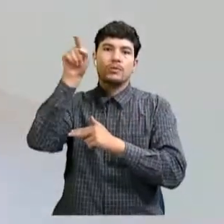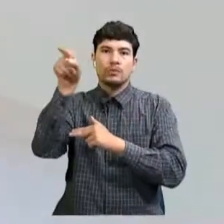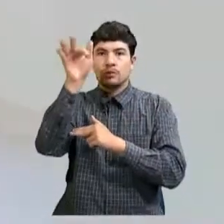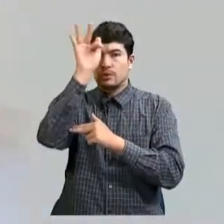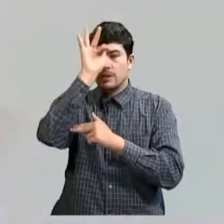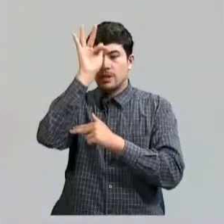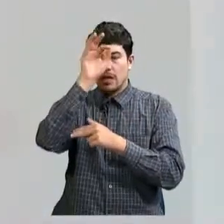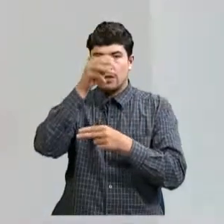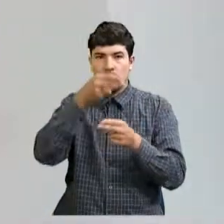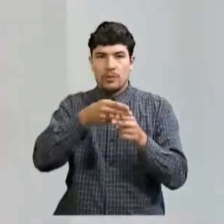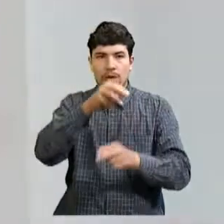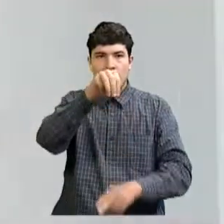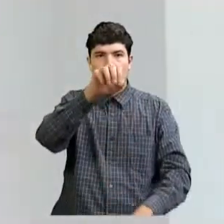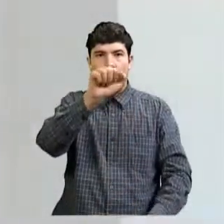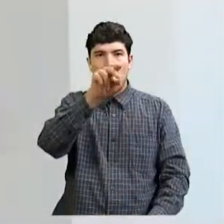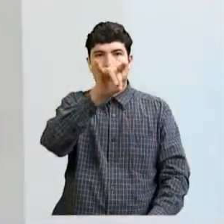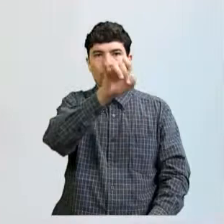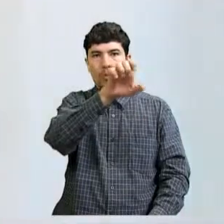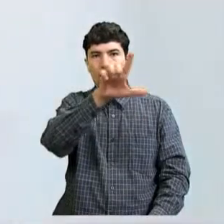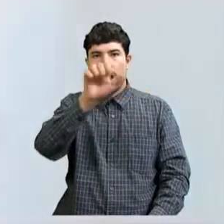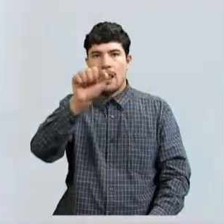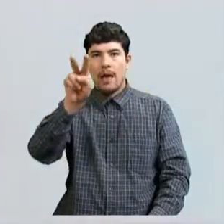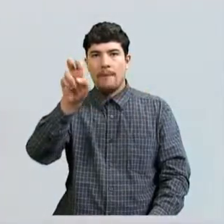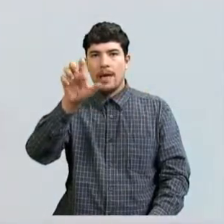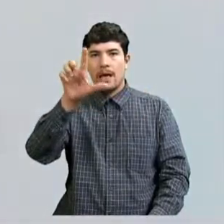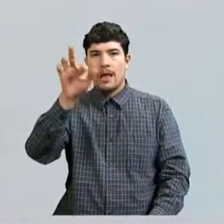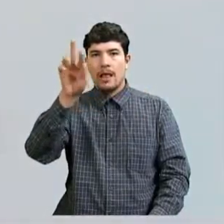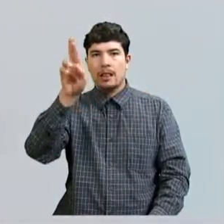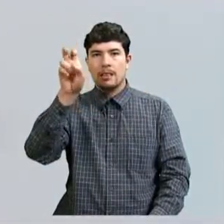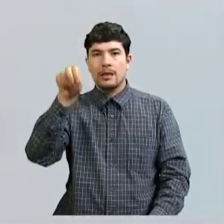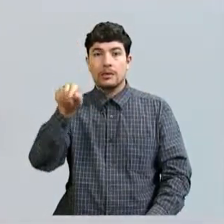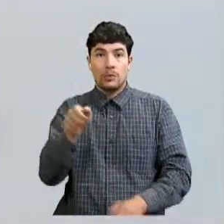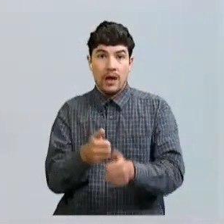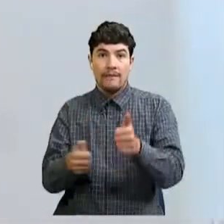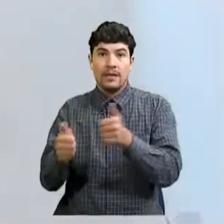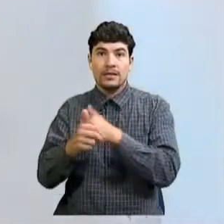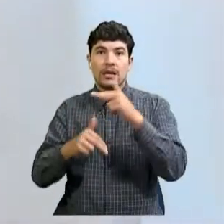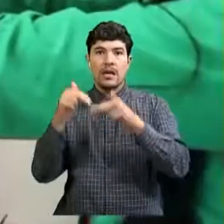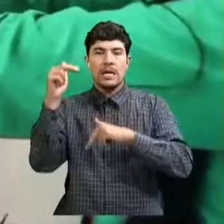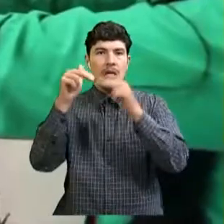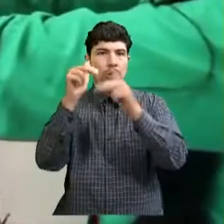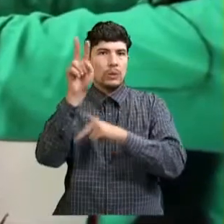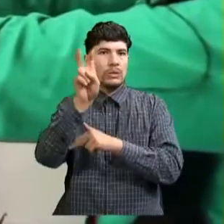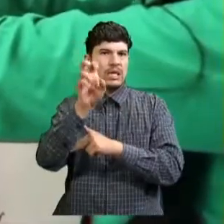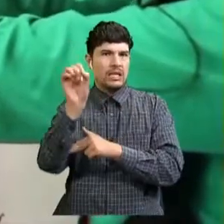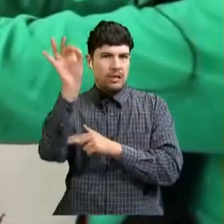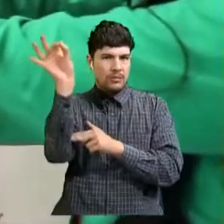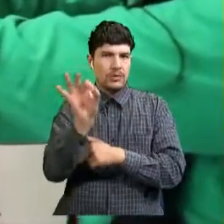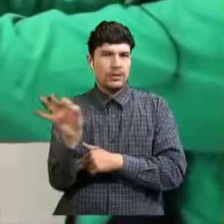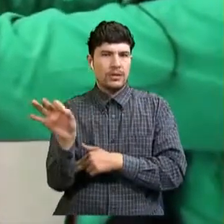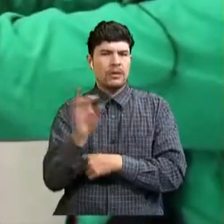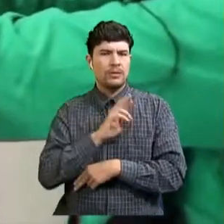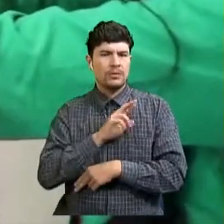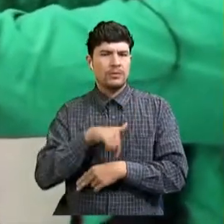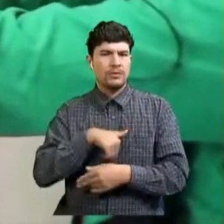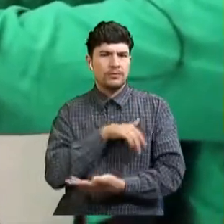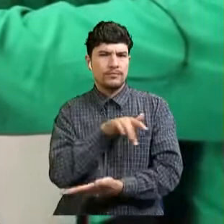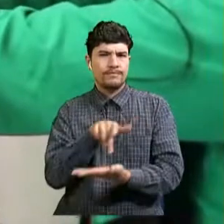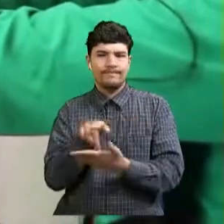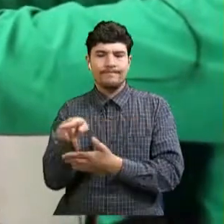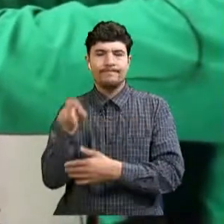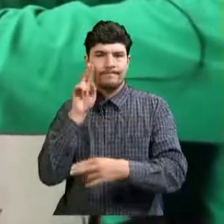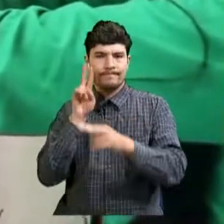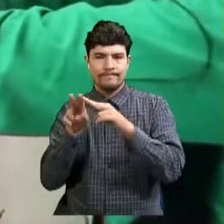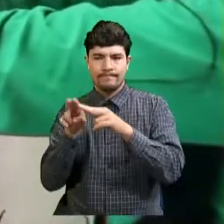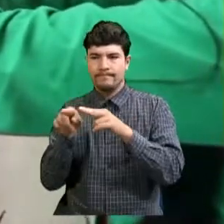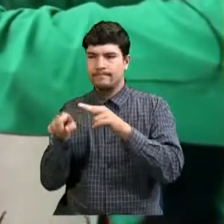Regional Manuela Beltrán, que avanzan en un 90%. Y lo que venimos es a verificar que la obra se haya ajustado